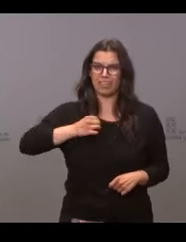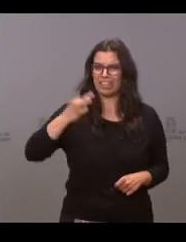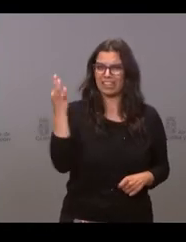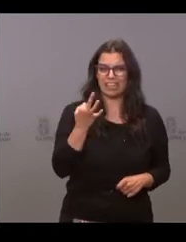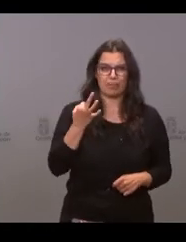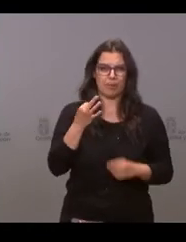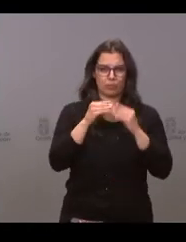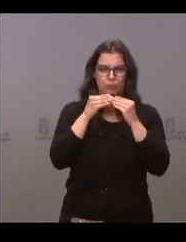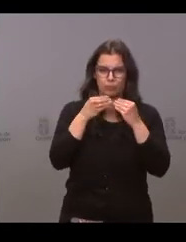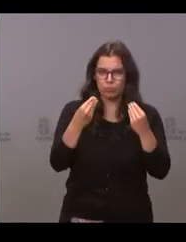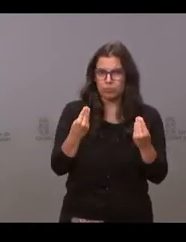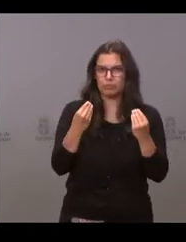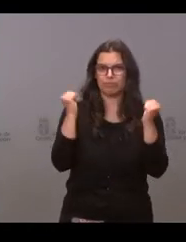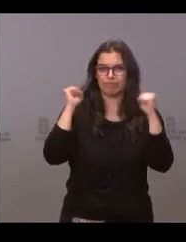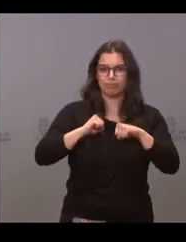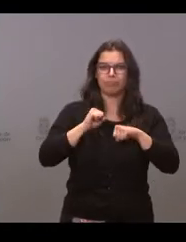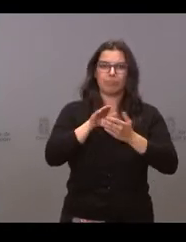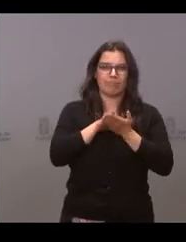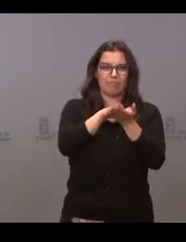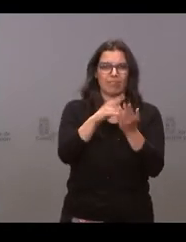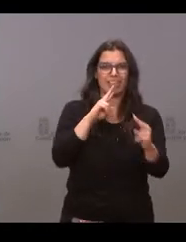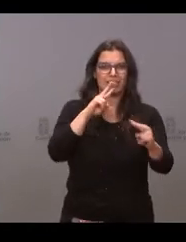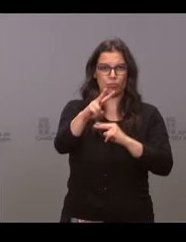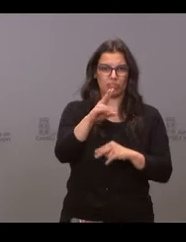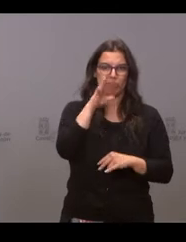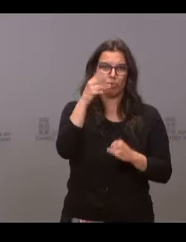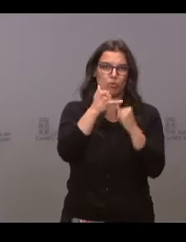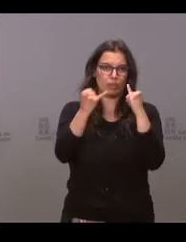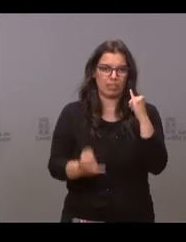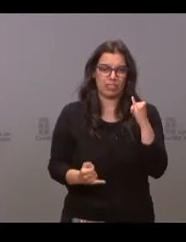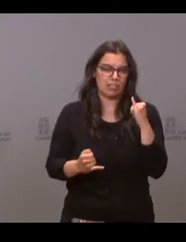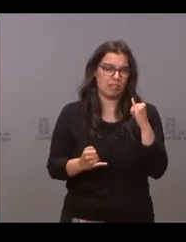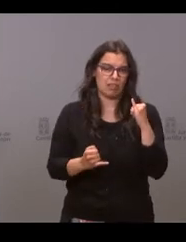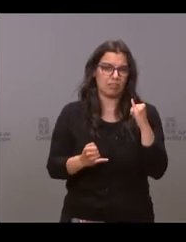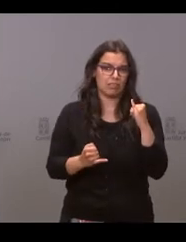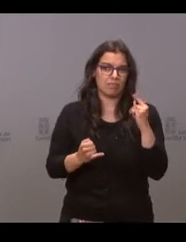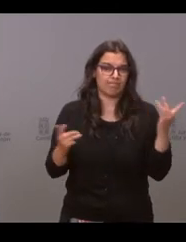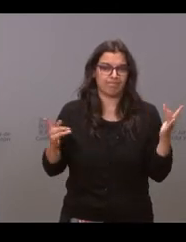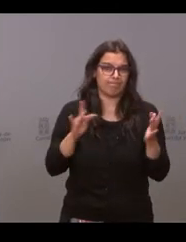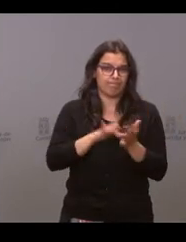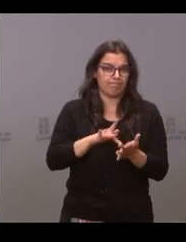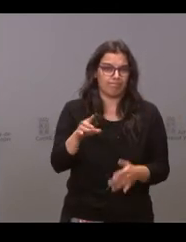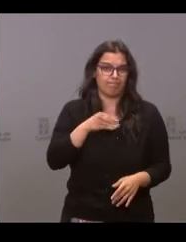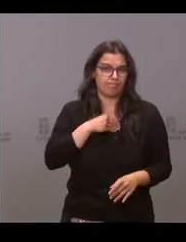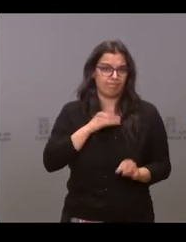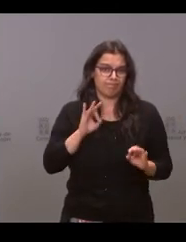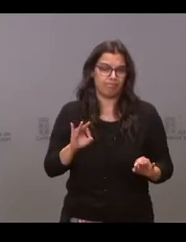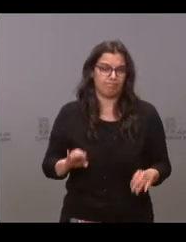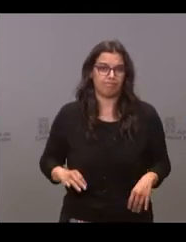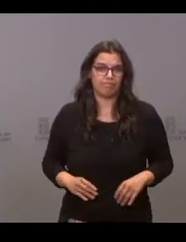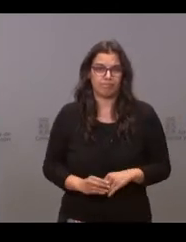respuestas ante esta crisis que lamentablemente toca vivir